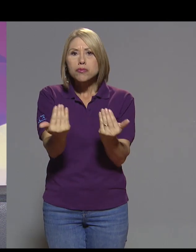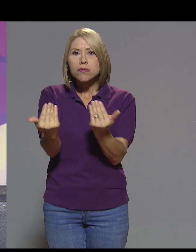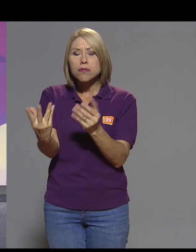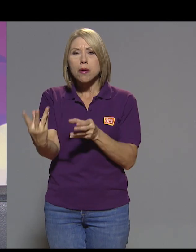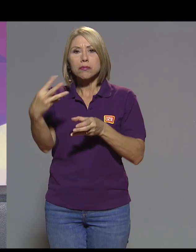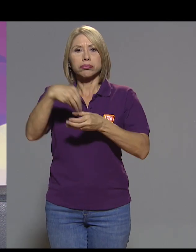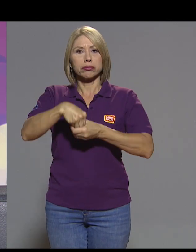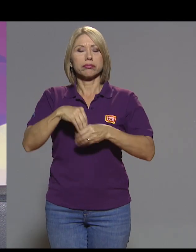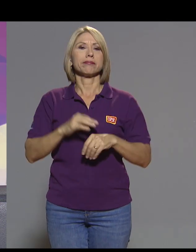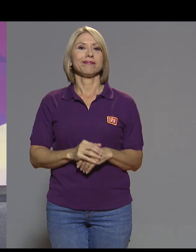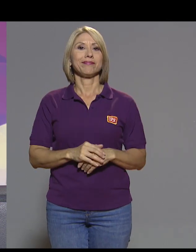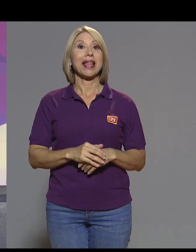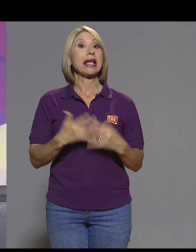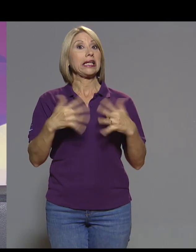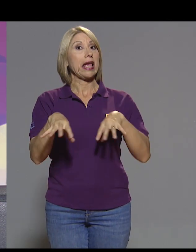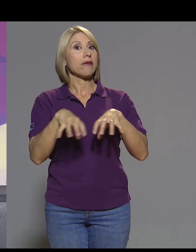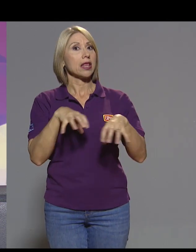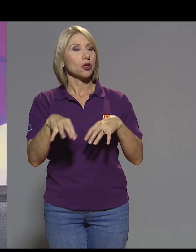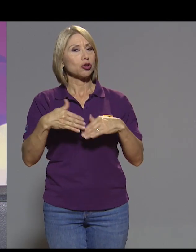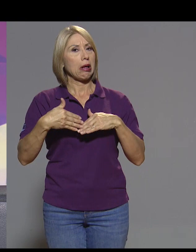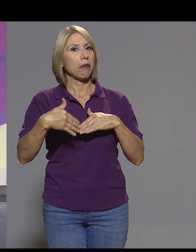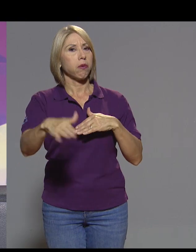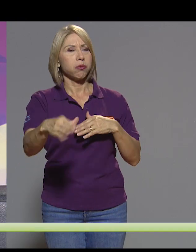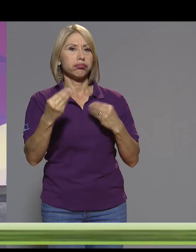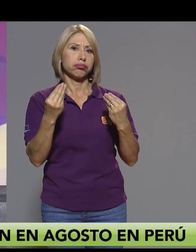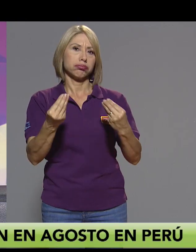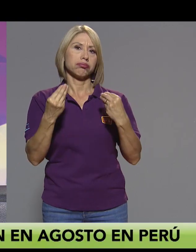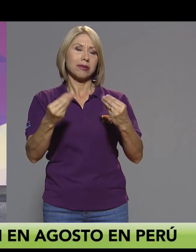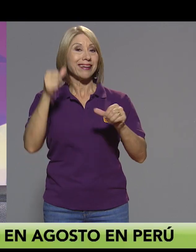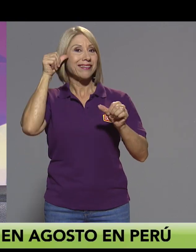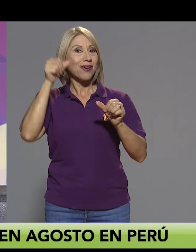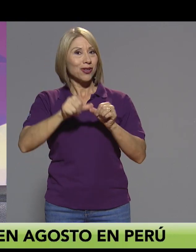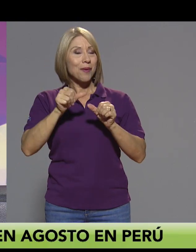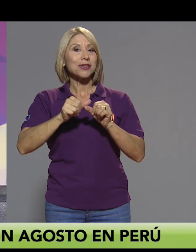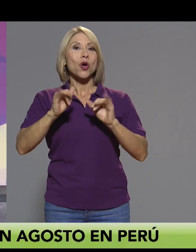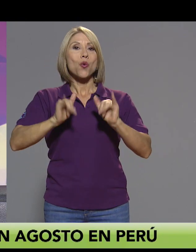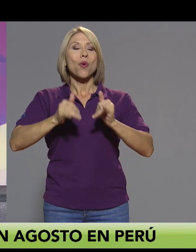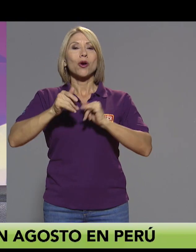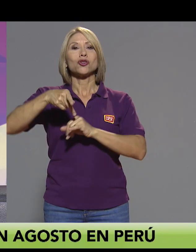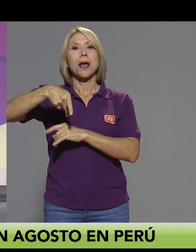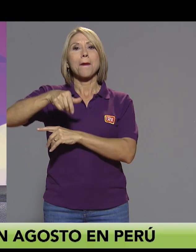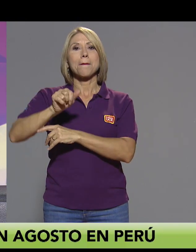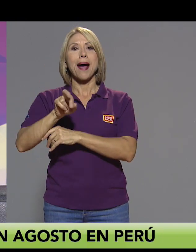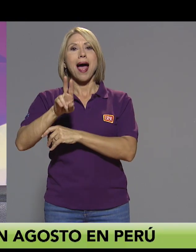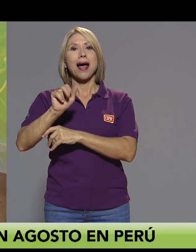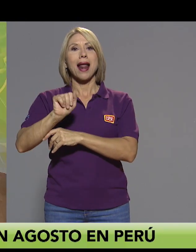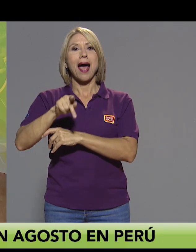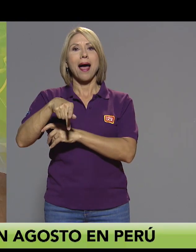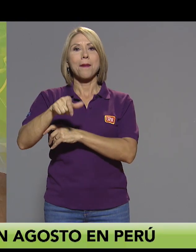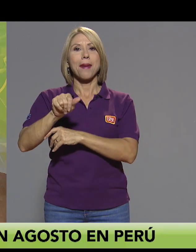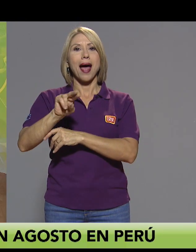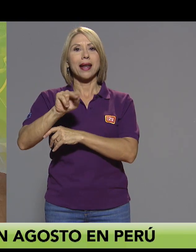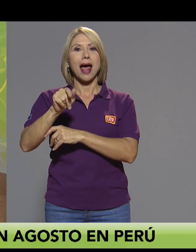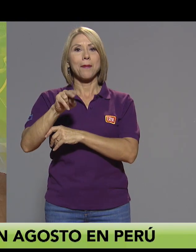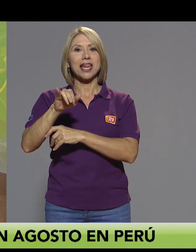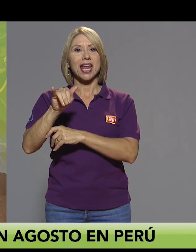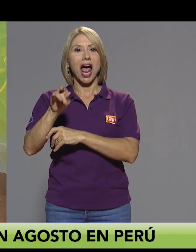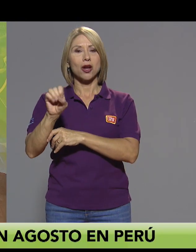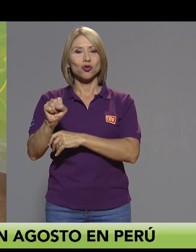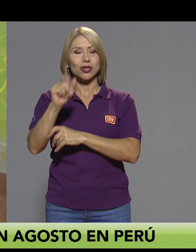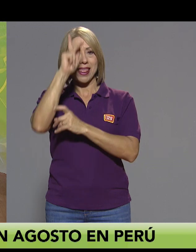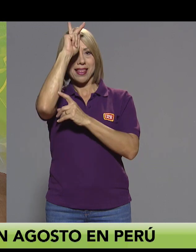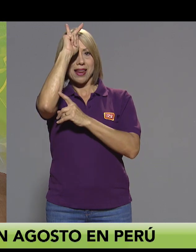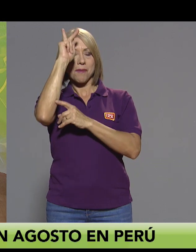un año bastante cargado porque recordemos que están los juegos parapanamericanos de lima en agosto y